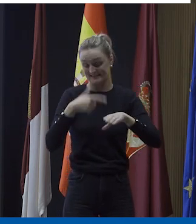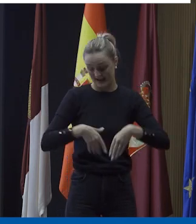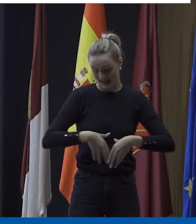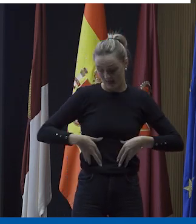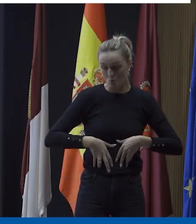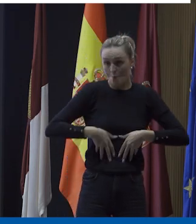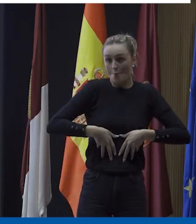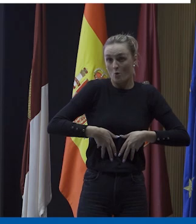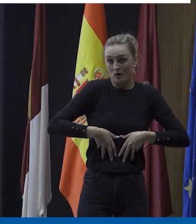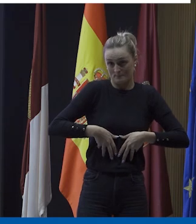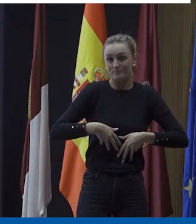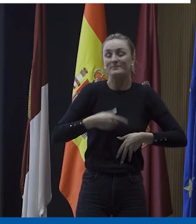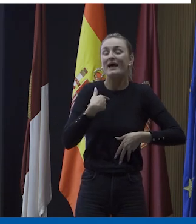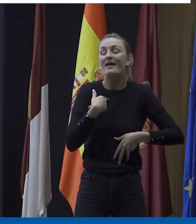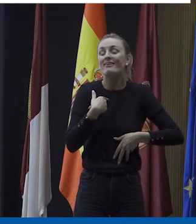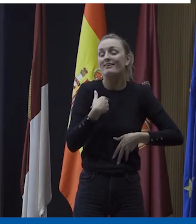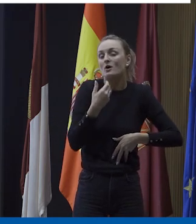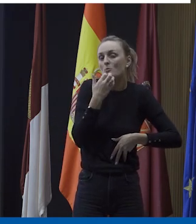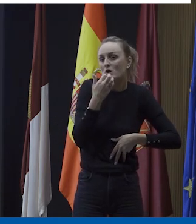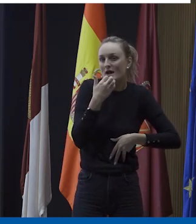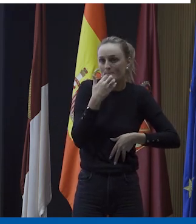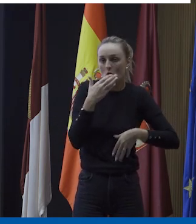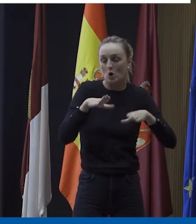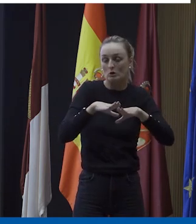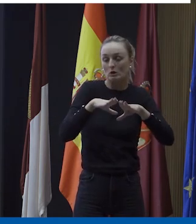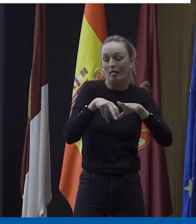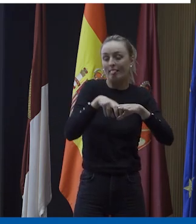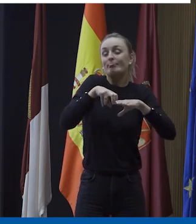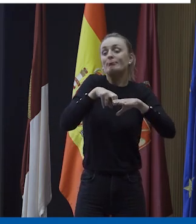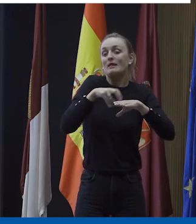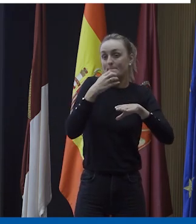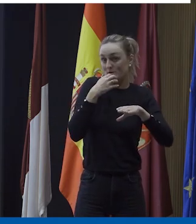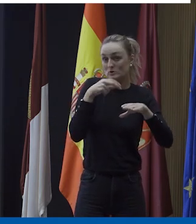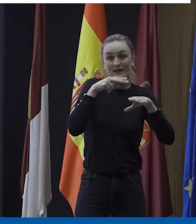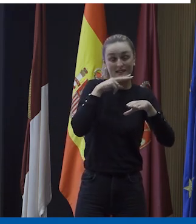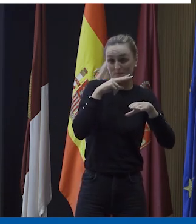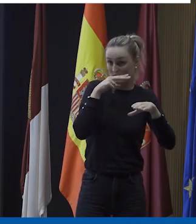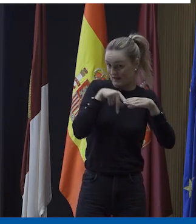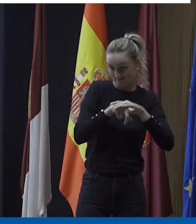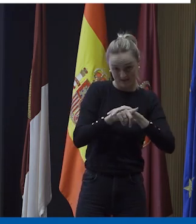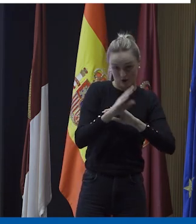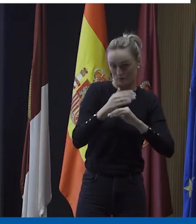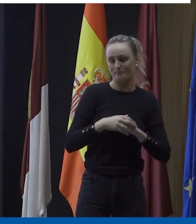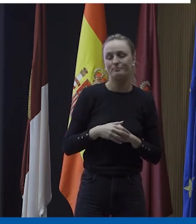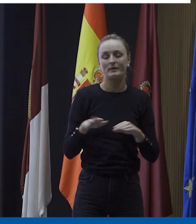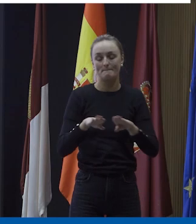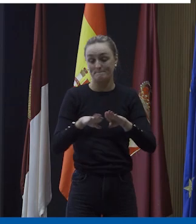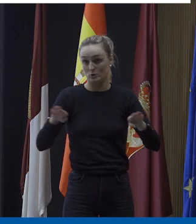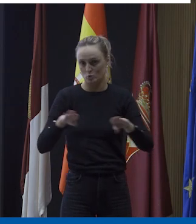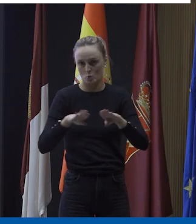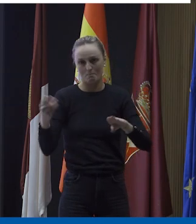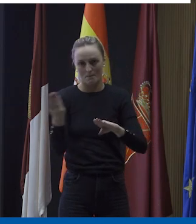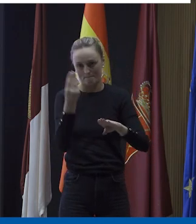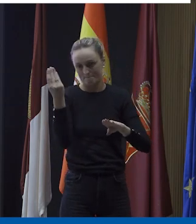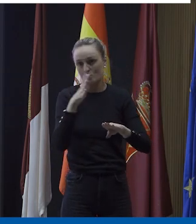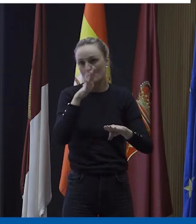como si se cortara el chorro de la orina, pero sin estar miccionando. La mejor manera de hacerlo es tumbado. ¿Por qué? Porque